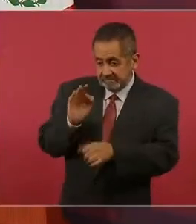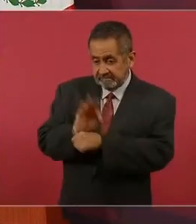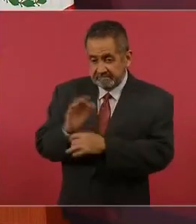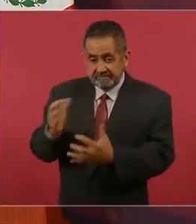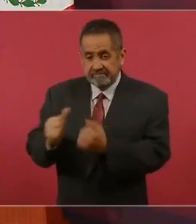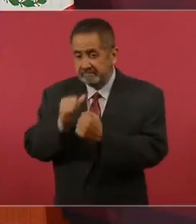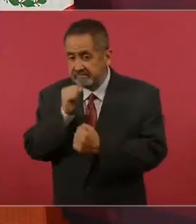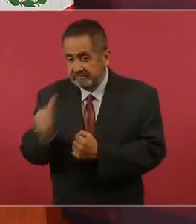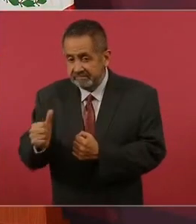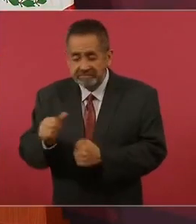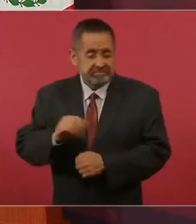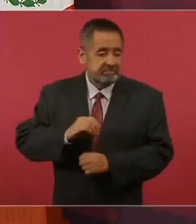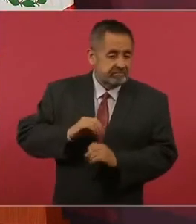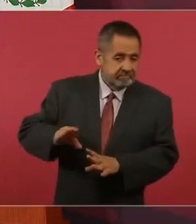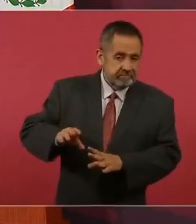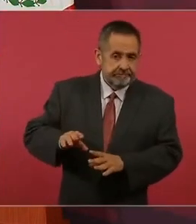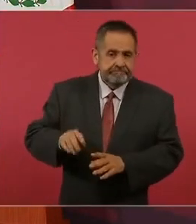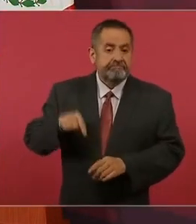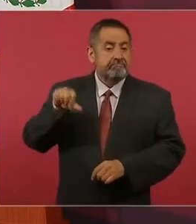Y eso